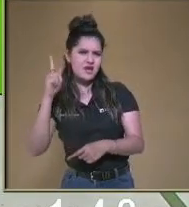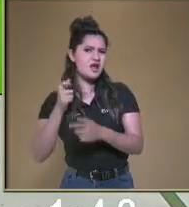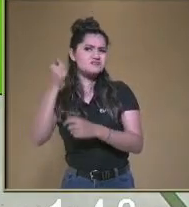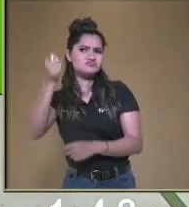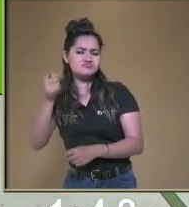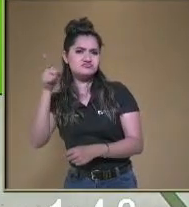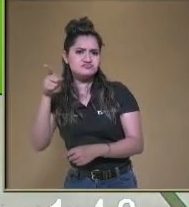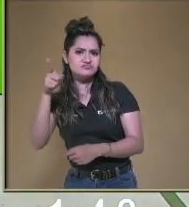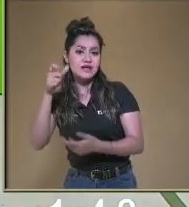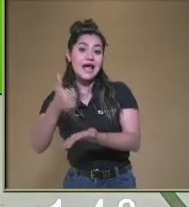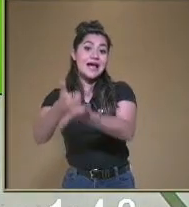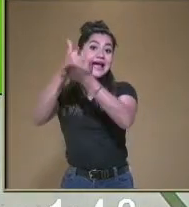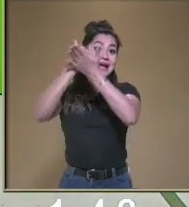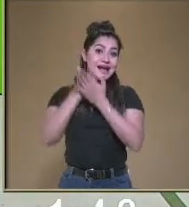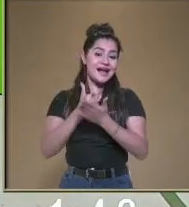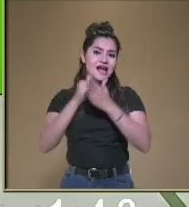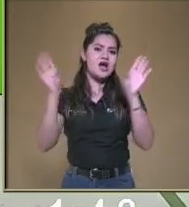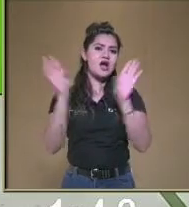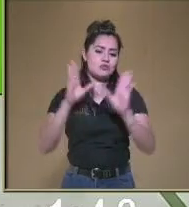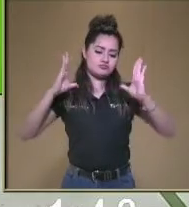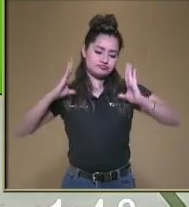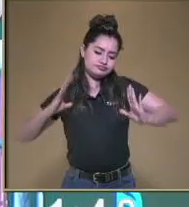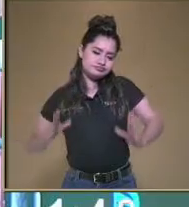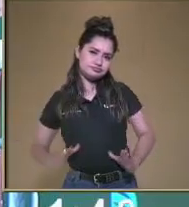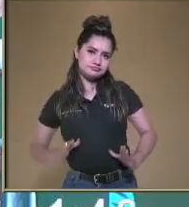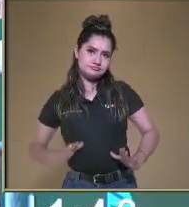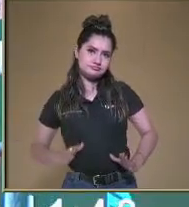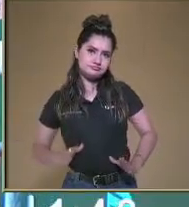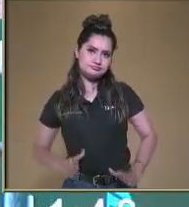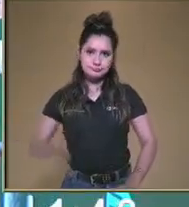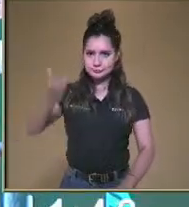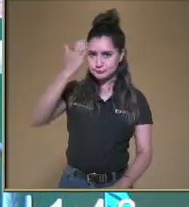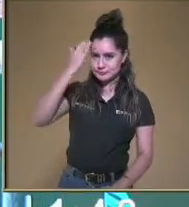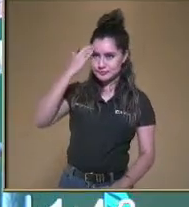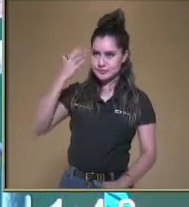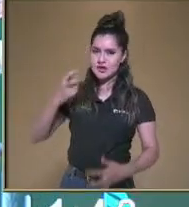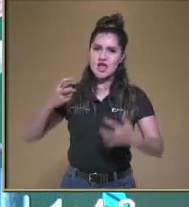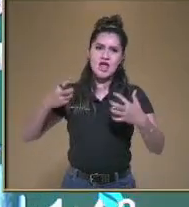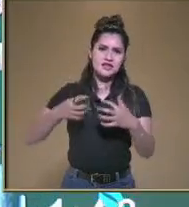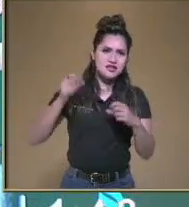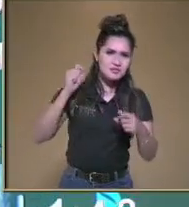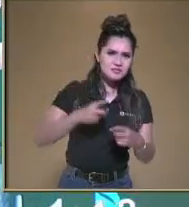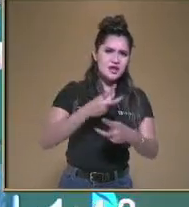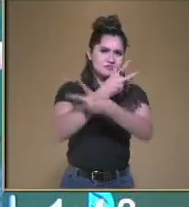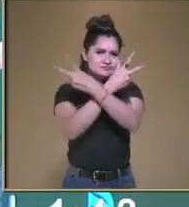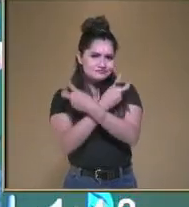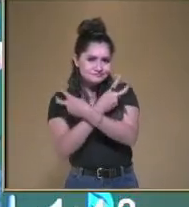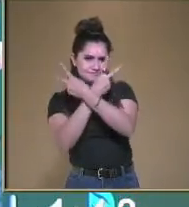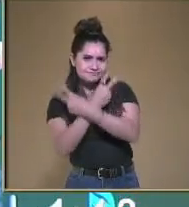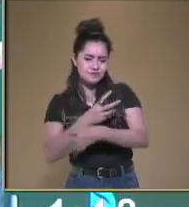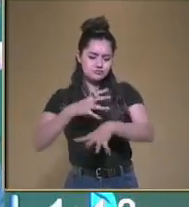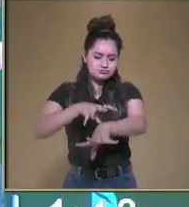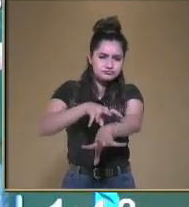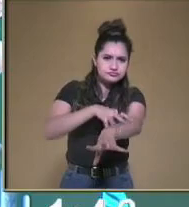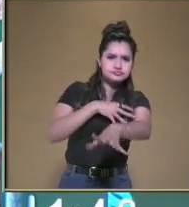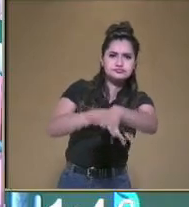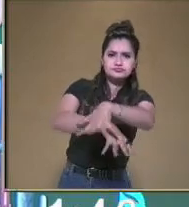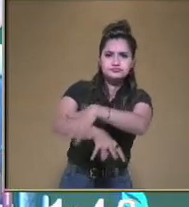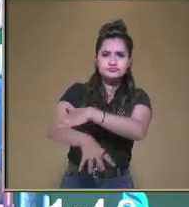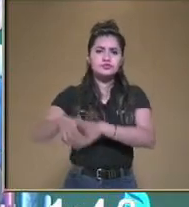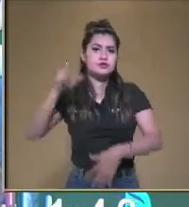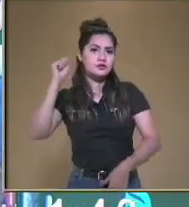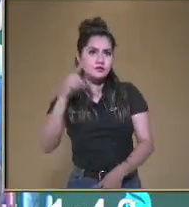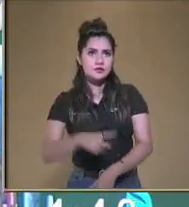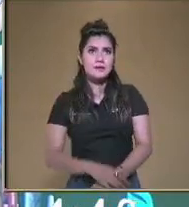ayuda a dar una formación corporal, a conocer nuestros huesos, nuestros músculos, ¿sí? Y a partir de